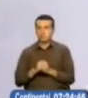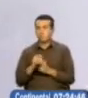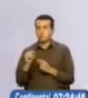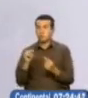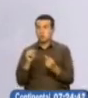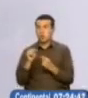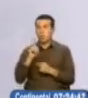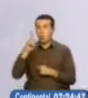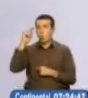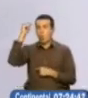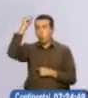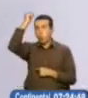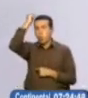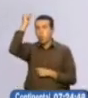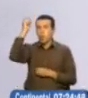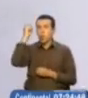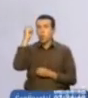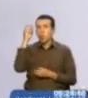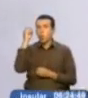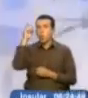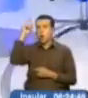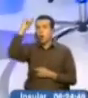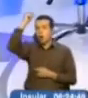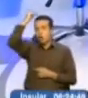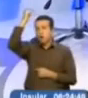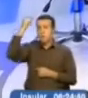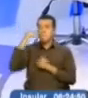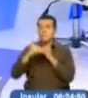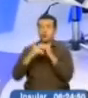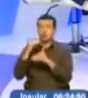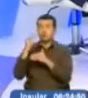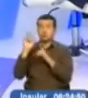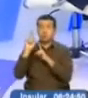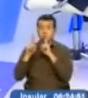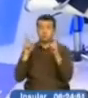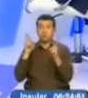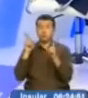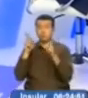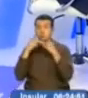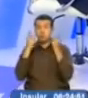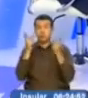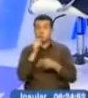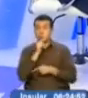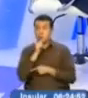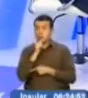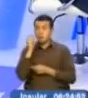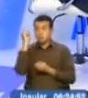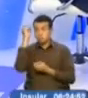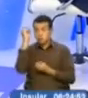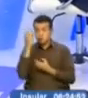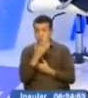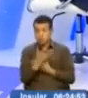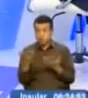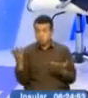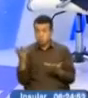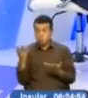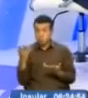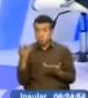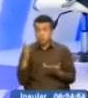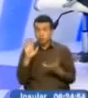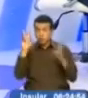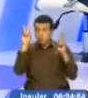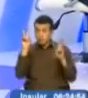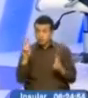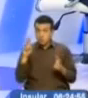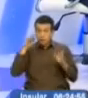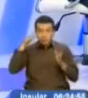hay lenguajes, hay discursos, hay procesos que los medios han avalado, tanto los públicos como los privados, y no se han encargado de sus